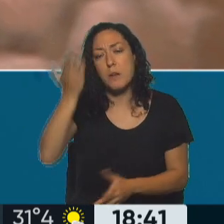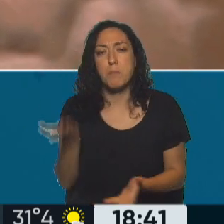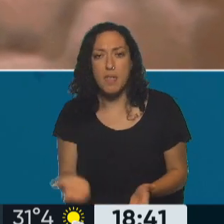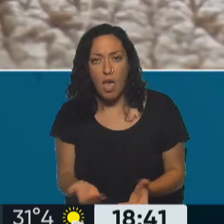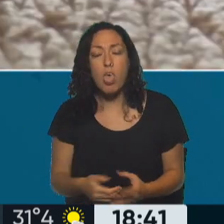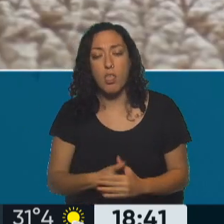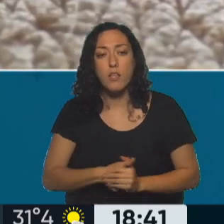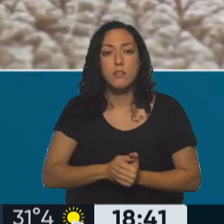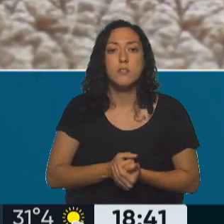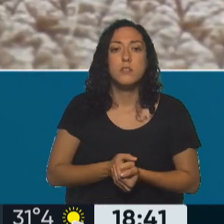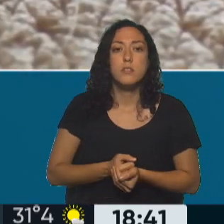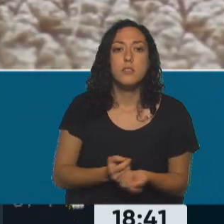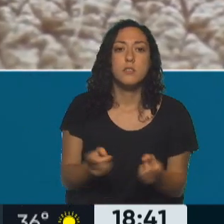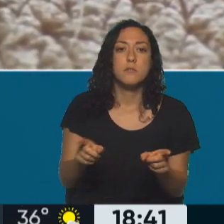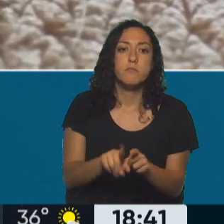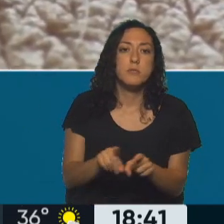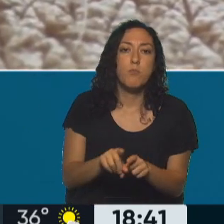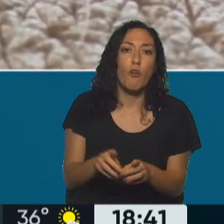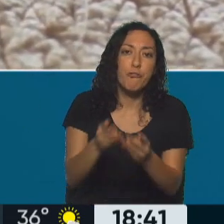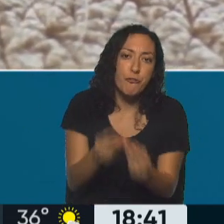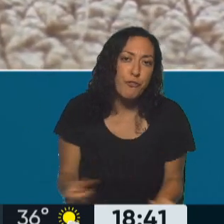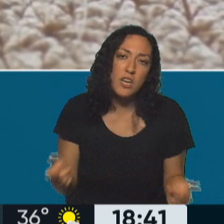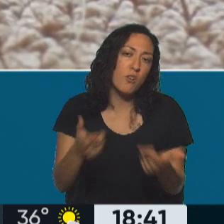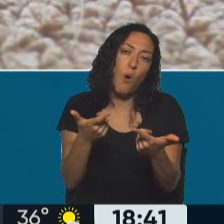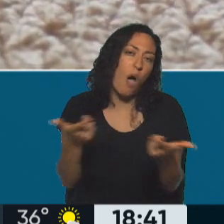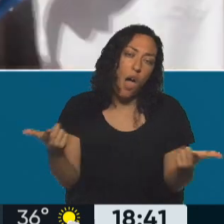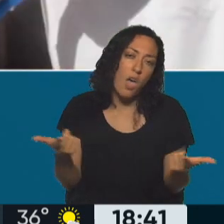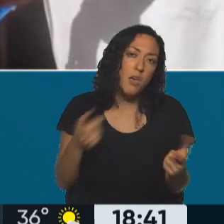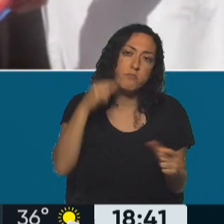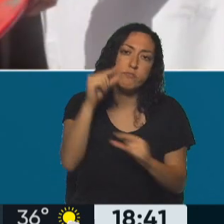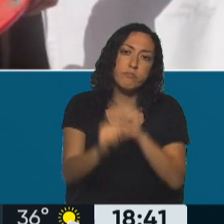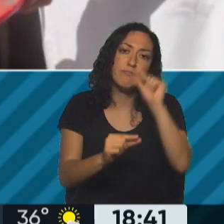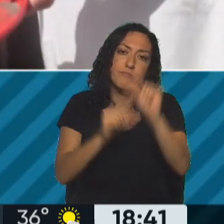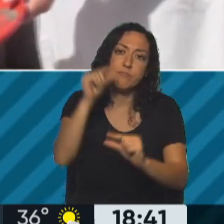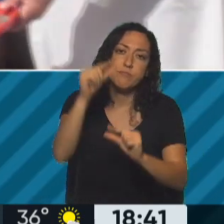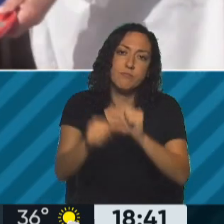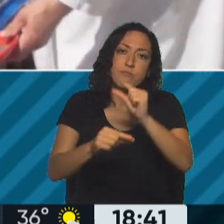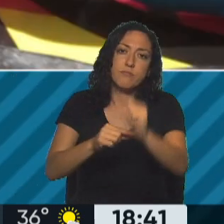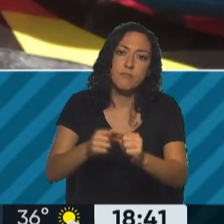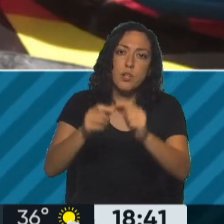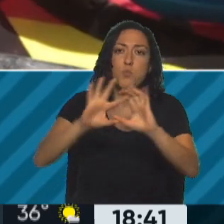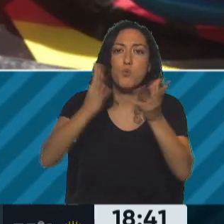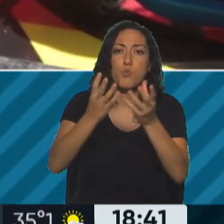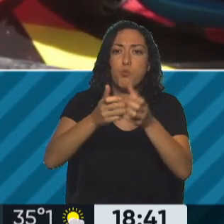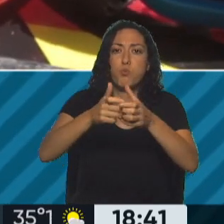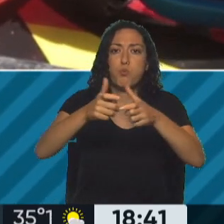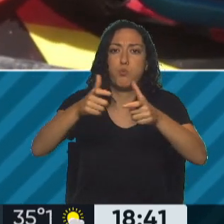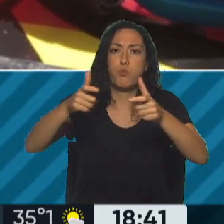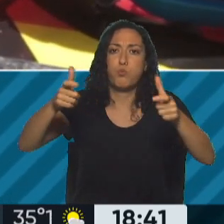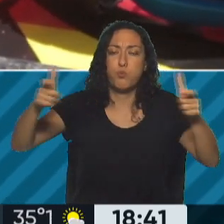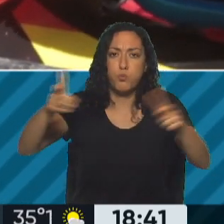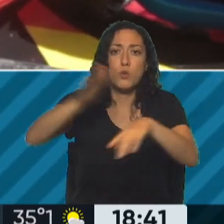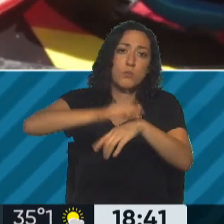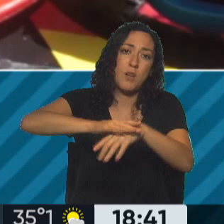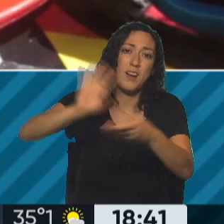virus que ya no nos va a abandonar porque va creciendo cada vez más en el mundo un poco de la mano del